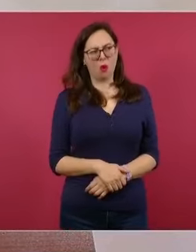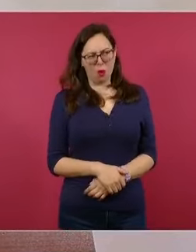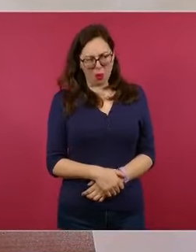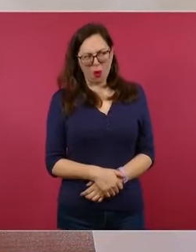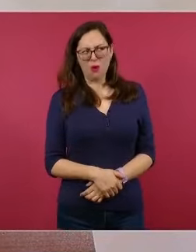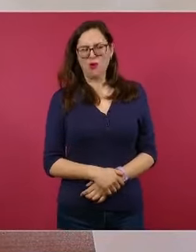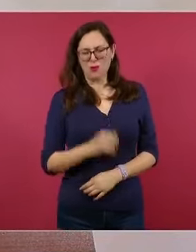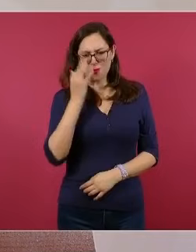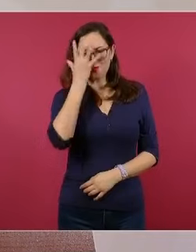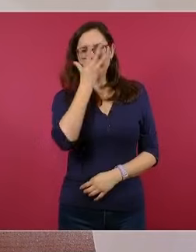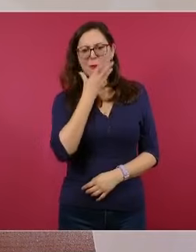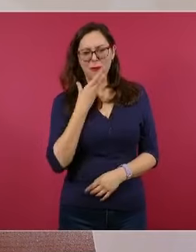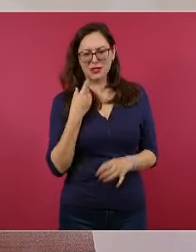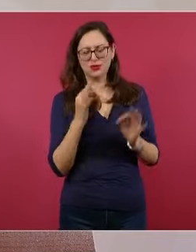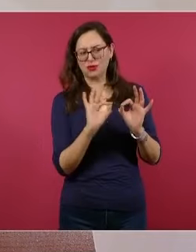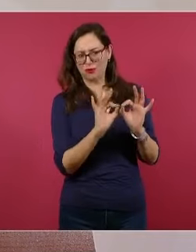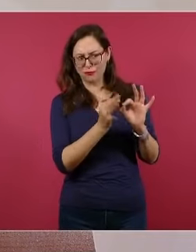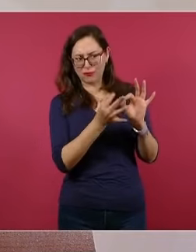dicho